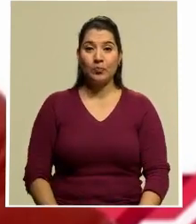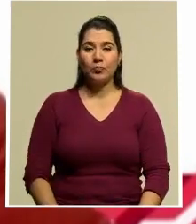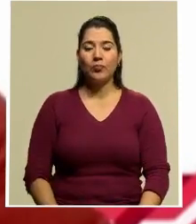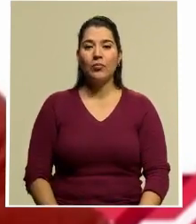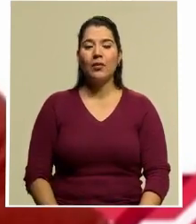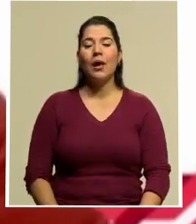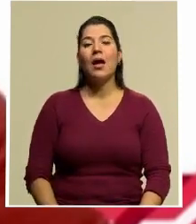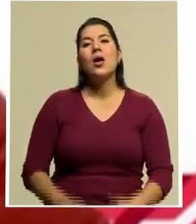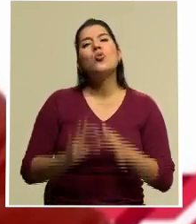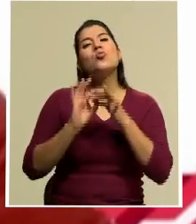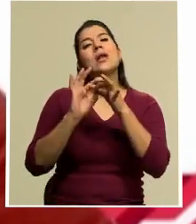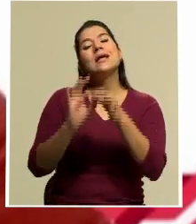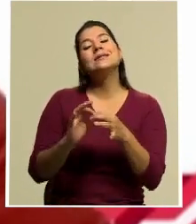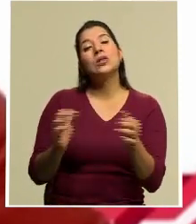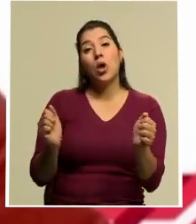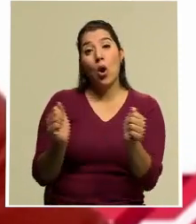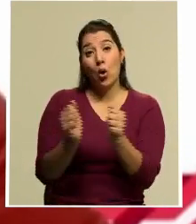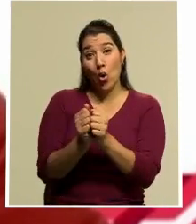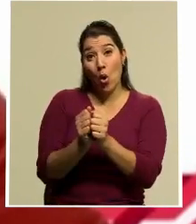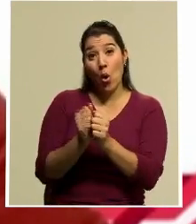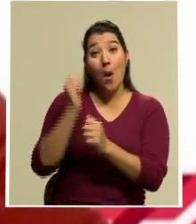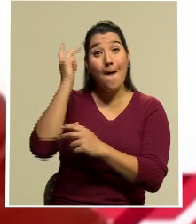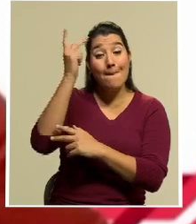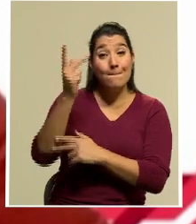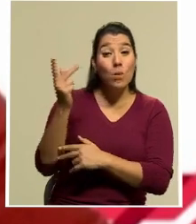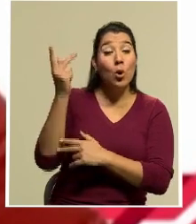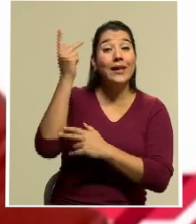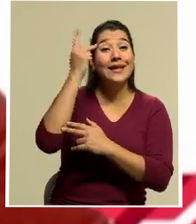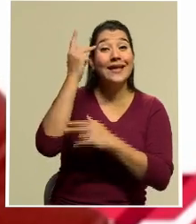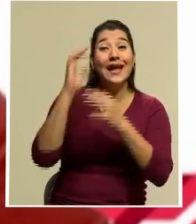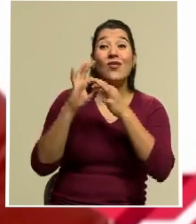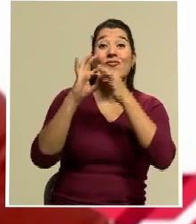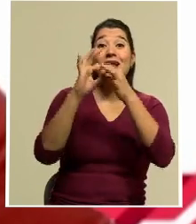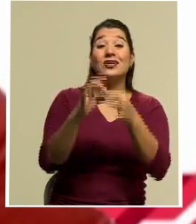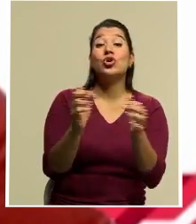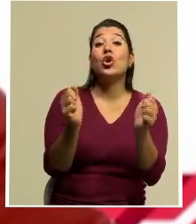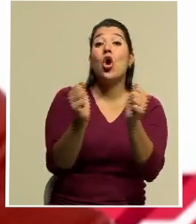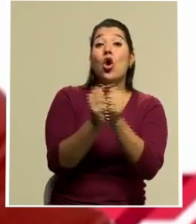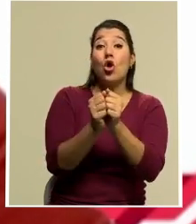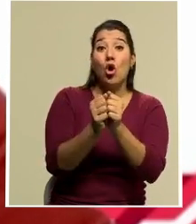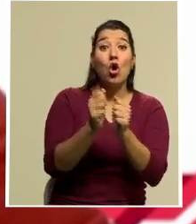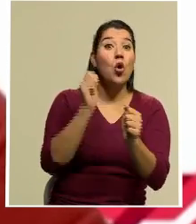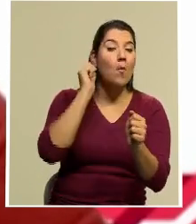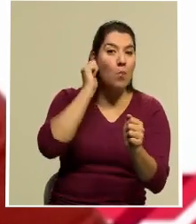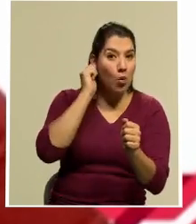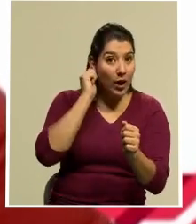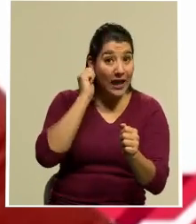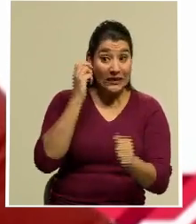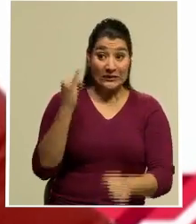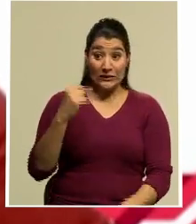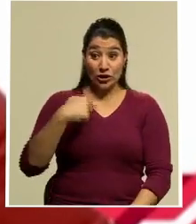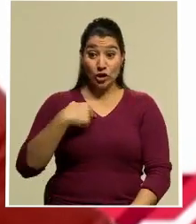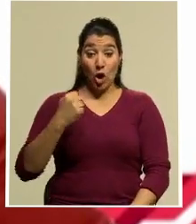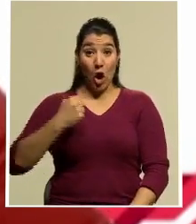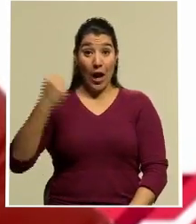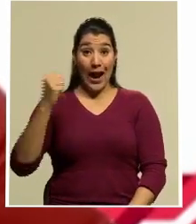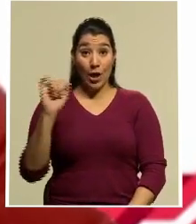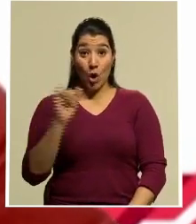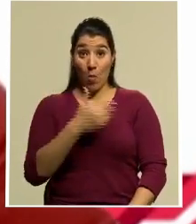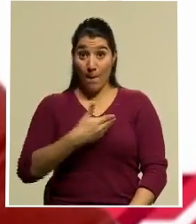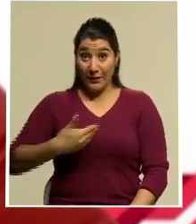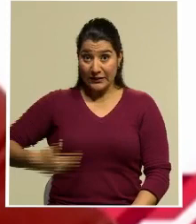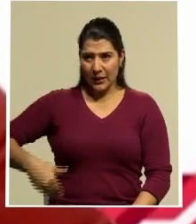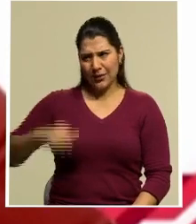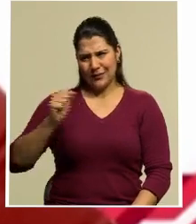En el tema de políticas dirigidas a la mujer, en el caso de ser presidenta, por supuesto,